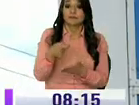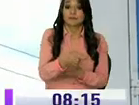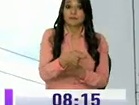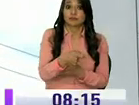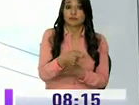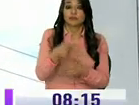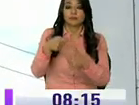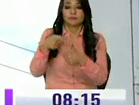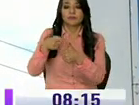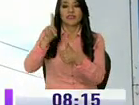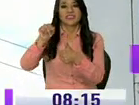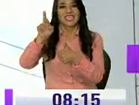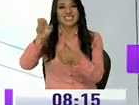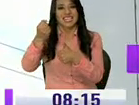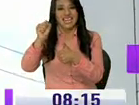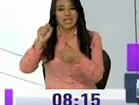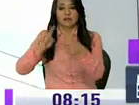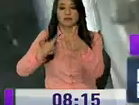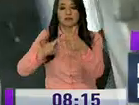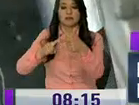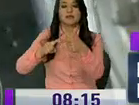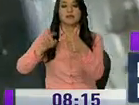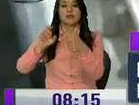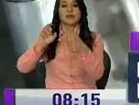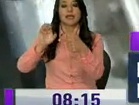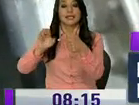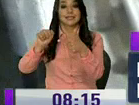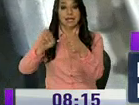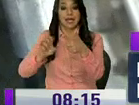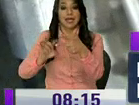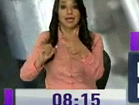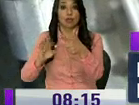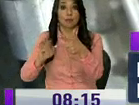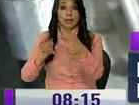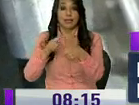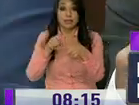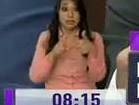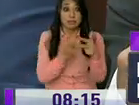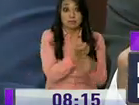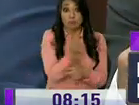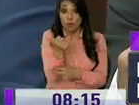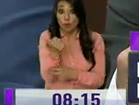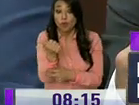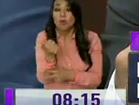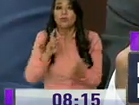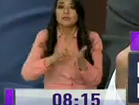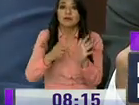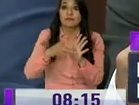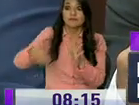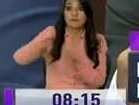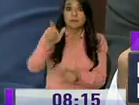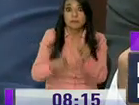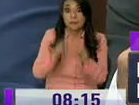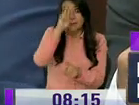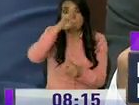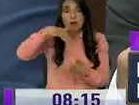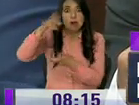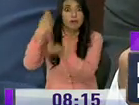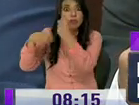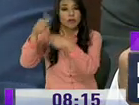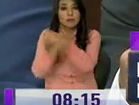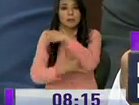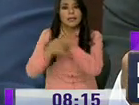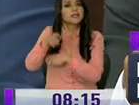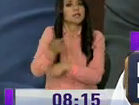diésel y a la gasolina Extra y Eco País combate efectivamente el contrabando. Esos subsidios que antes se